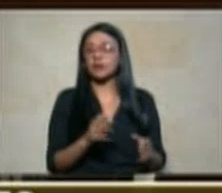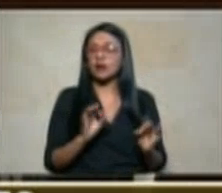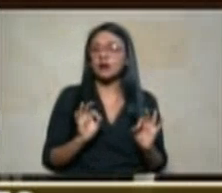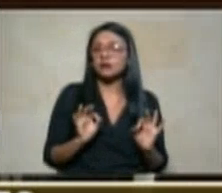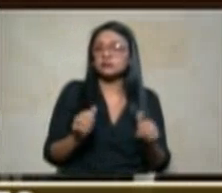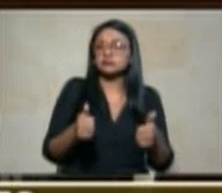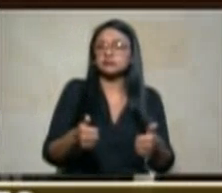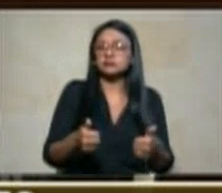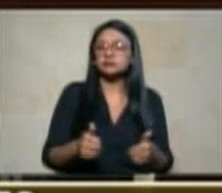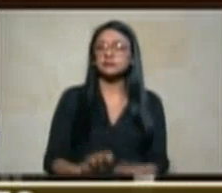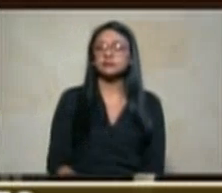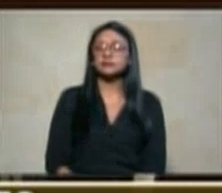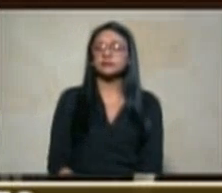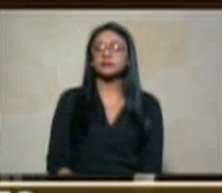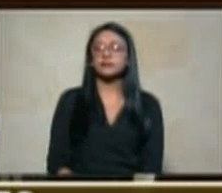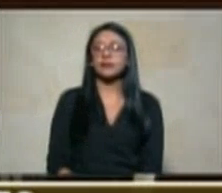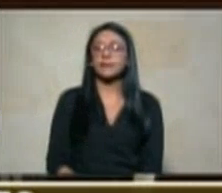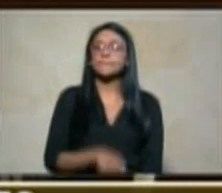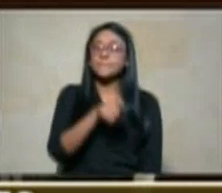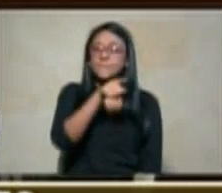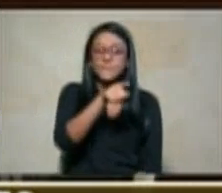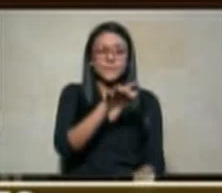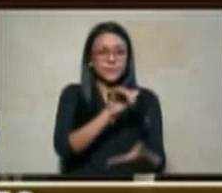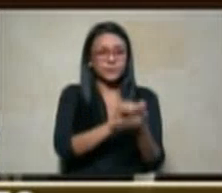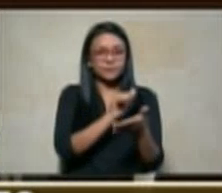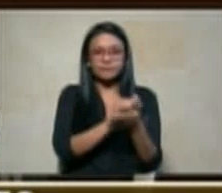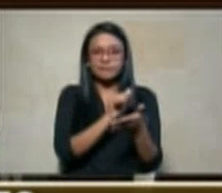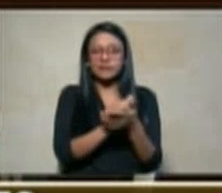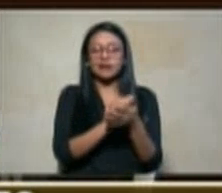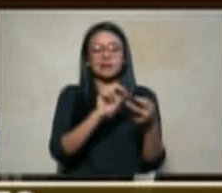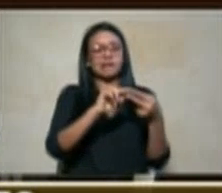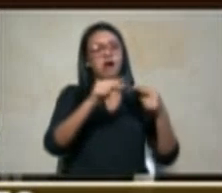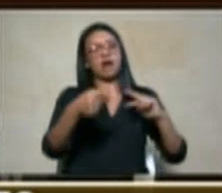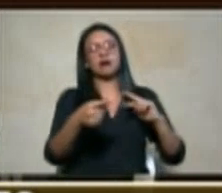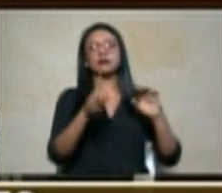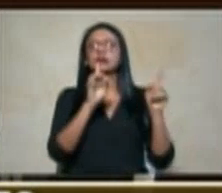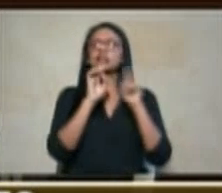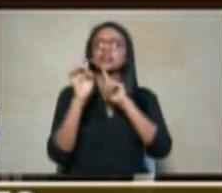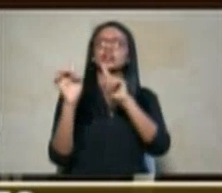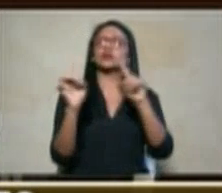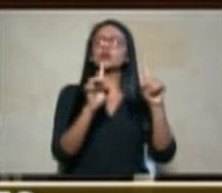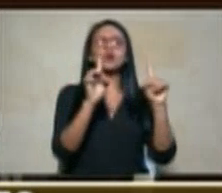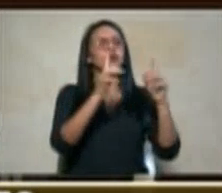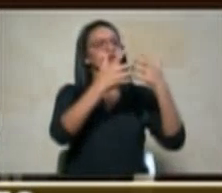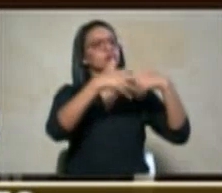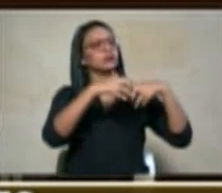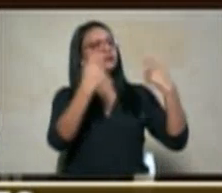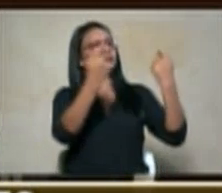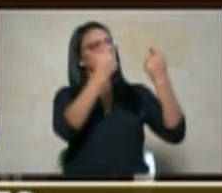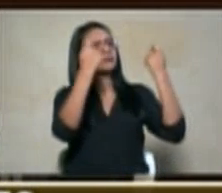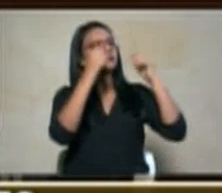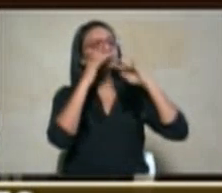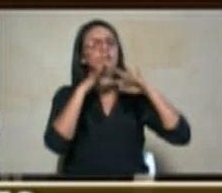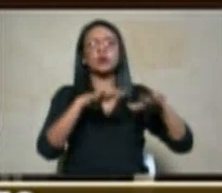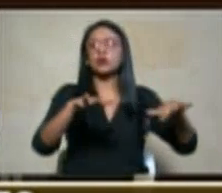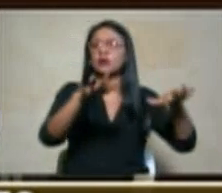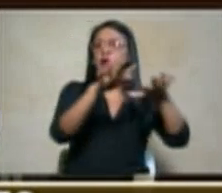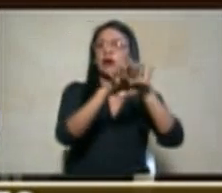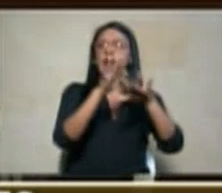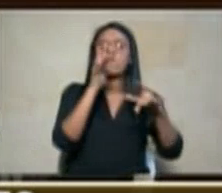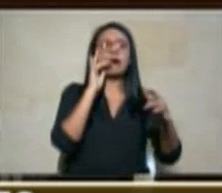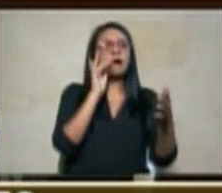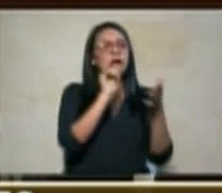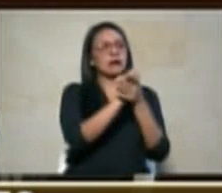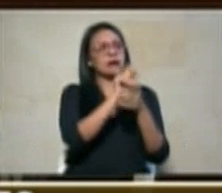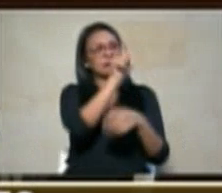y no para discursos en plaza pública, es que está la Procuraduría General de la Nación, para velar